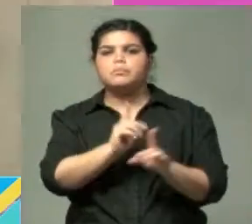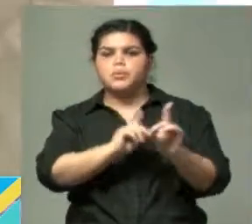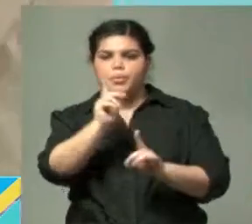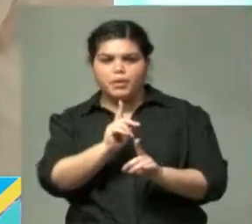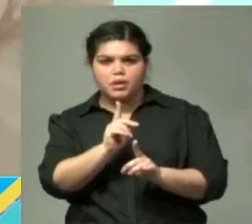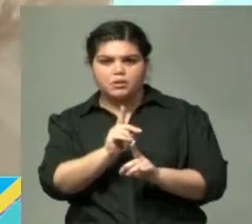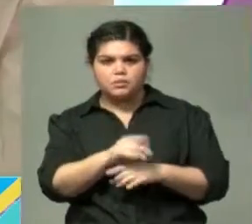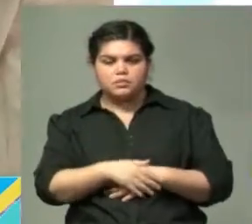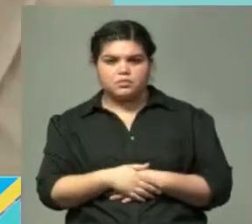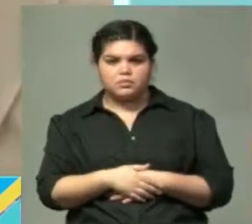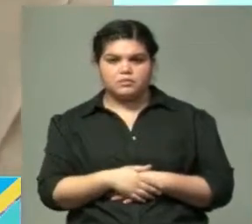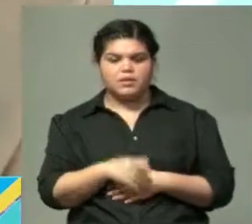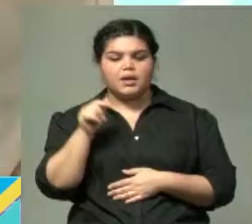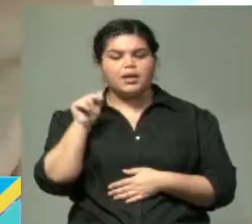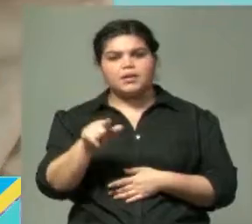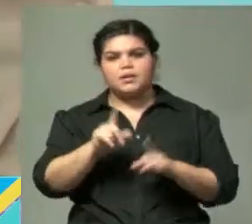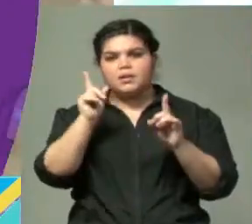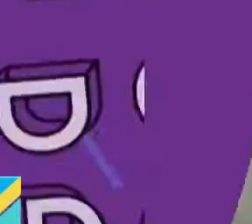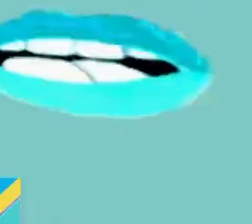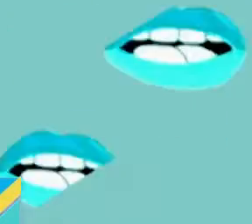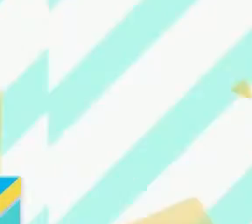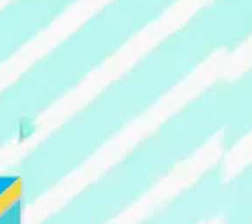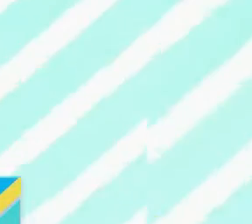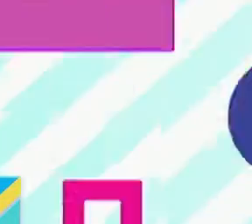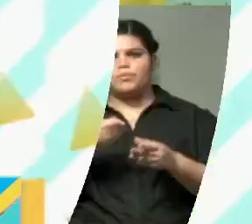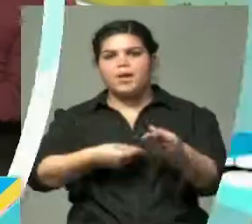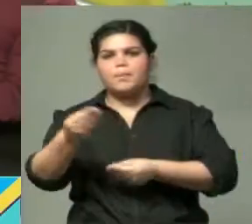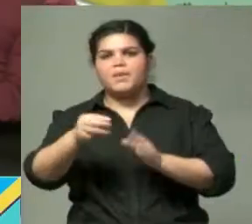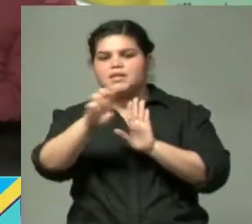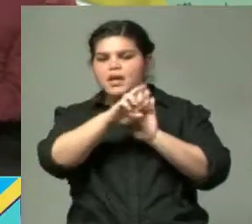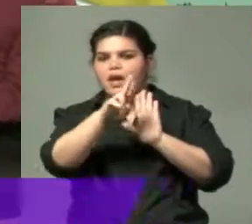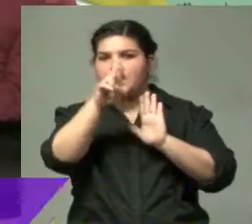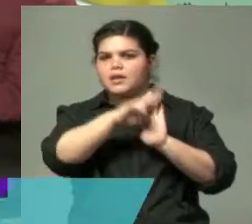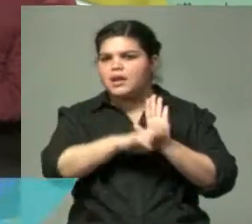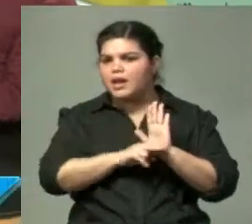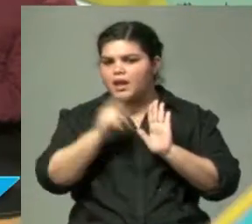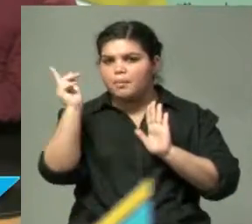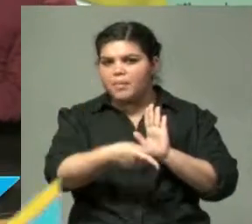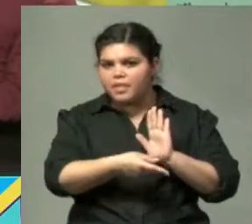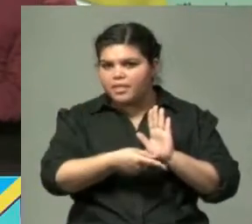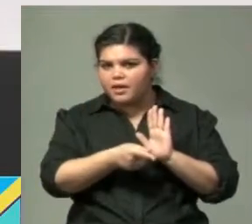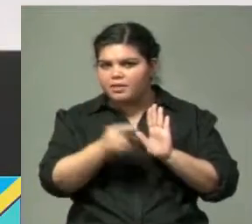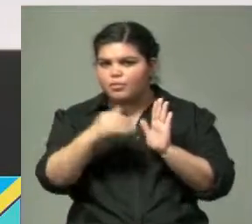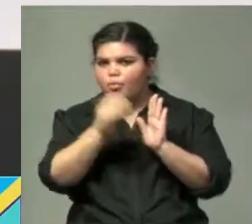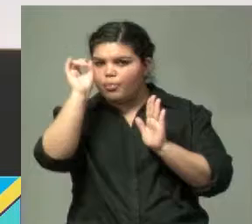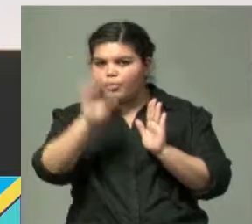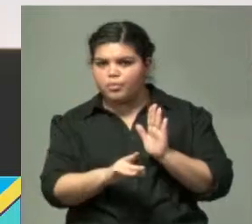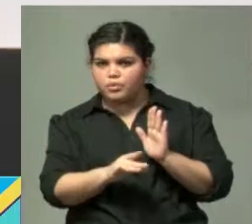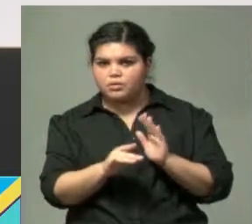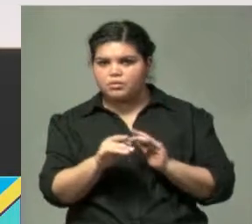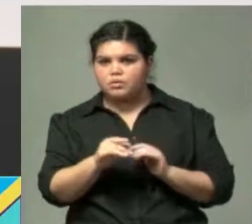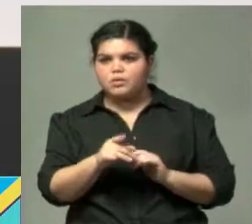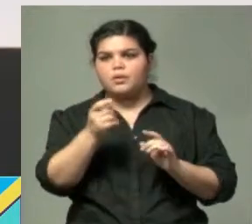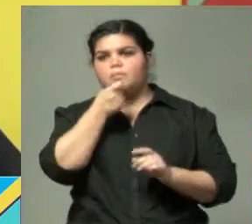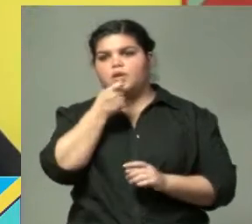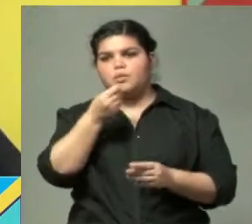la verdad es que... El tema es si se juega con las reglas de las empresas, nada más. Digo, en cuanto a cómo hace